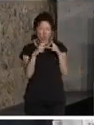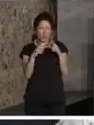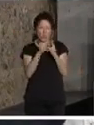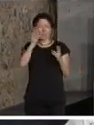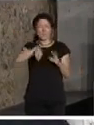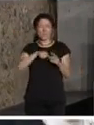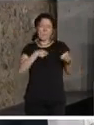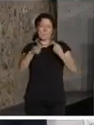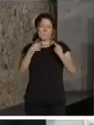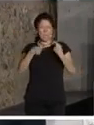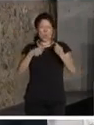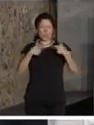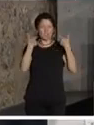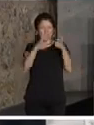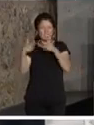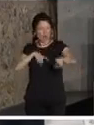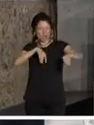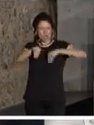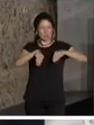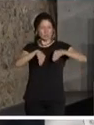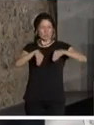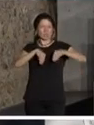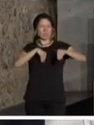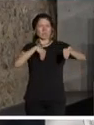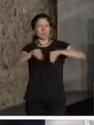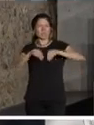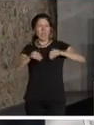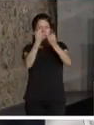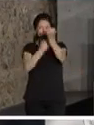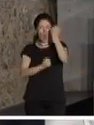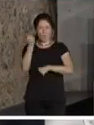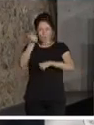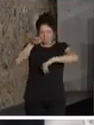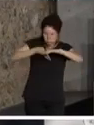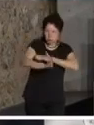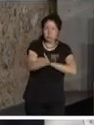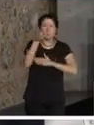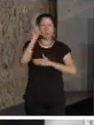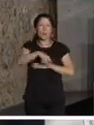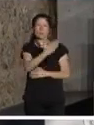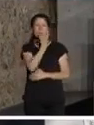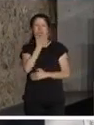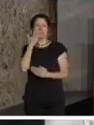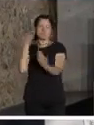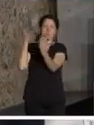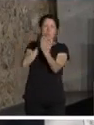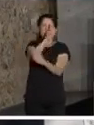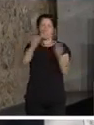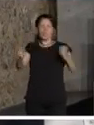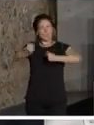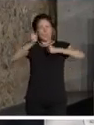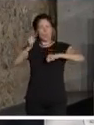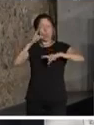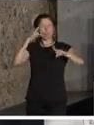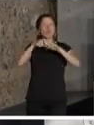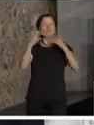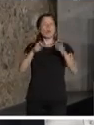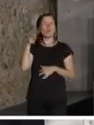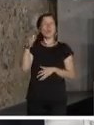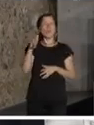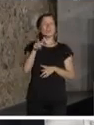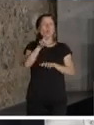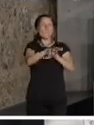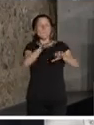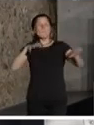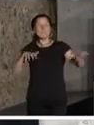interviene los mercados y los sectores estratégicos de la economía y que planta cara a los poderosos para proteger los derechos